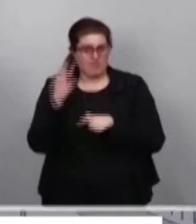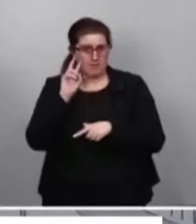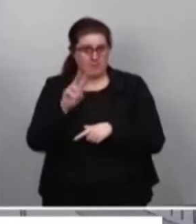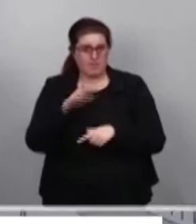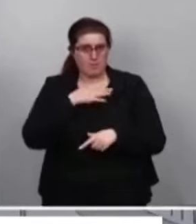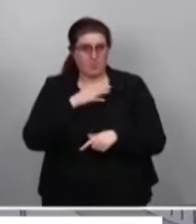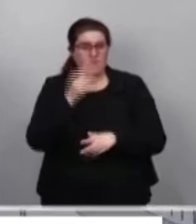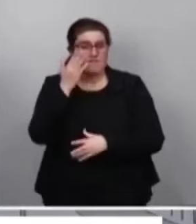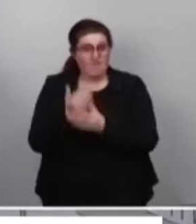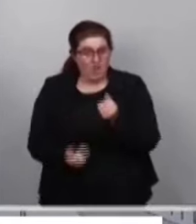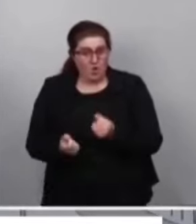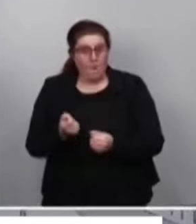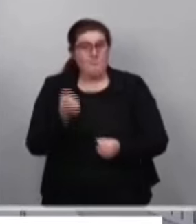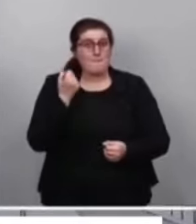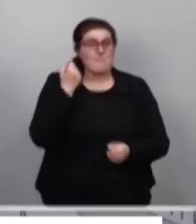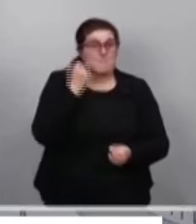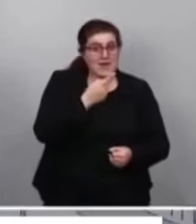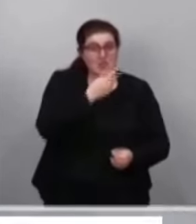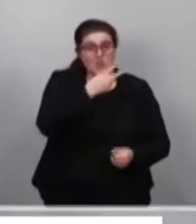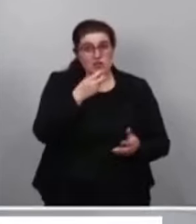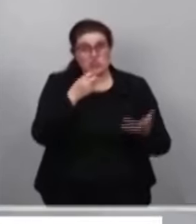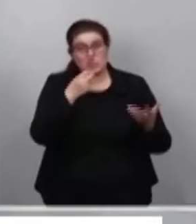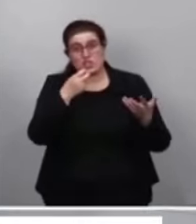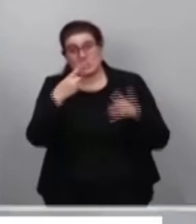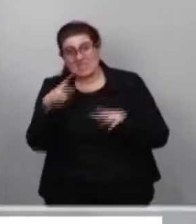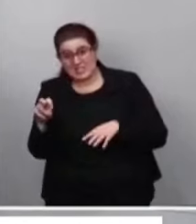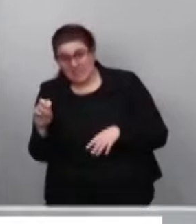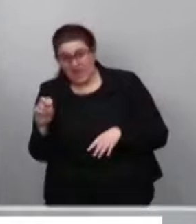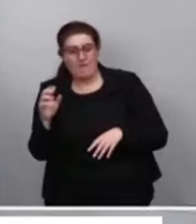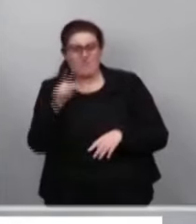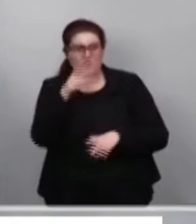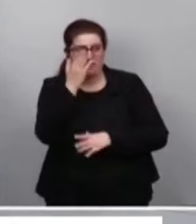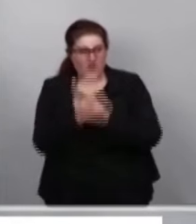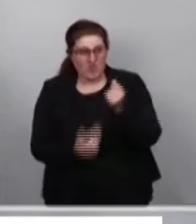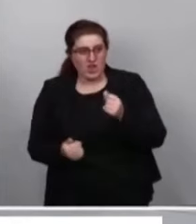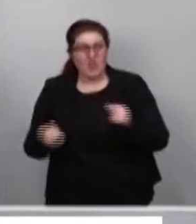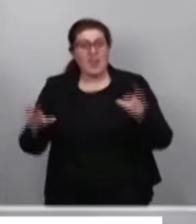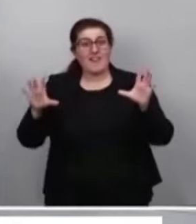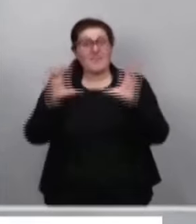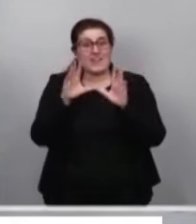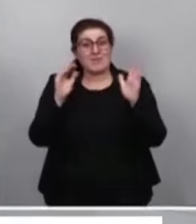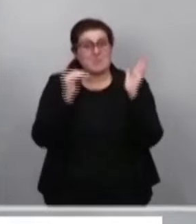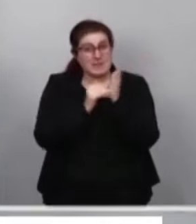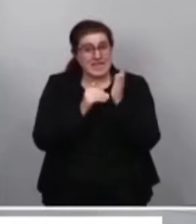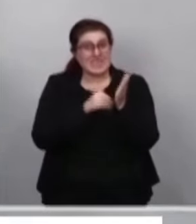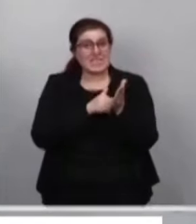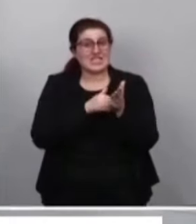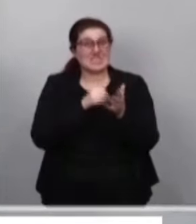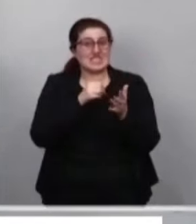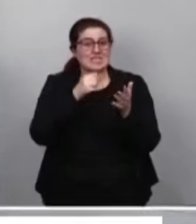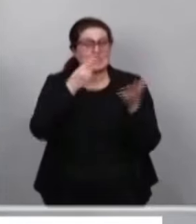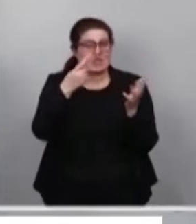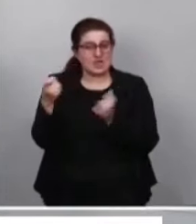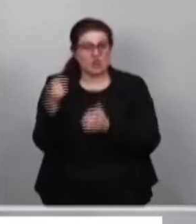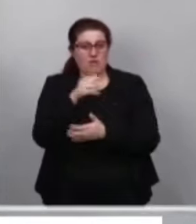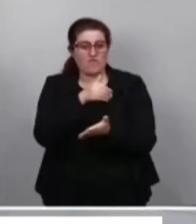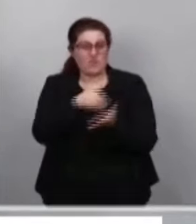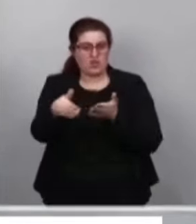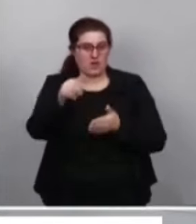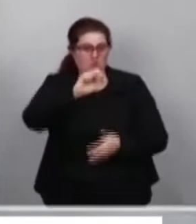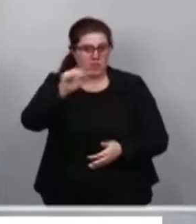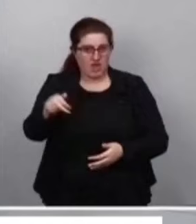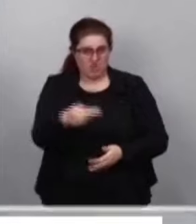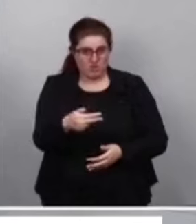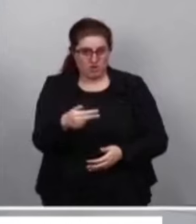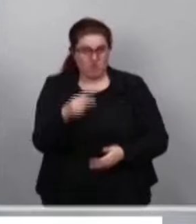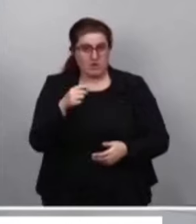una errata, no son 1.270 millones, 10.270 millones de euros, sino 10.600 millones de euros. Les daremos a